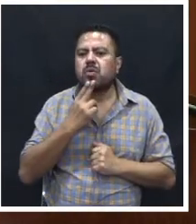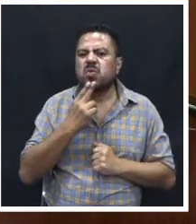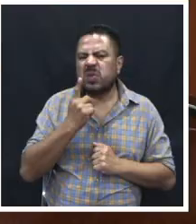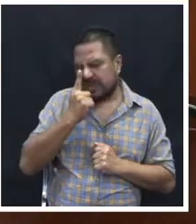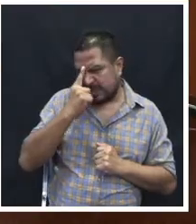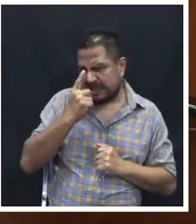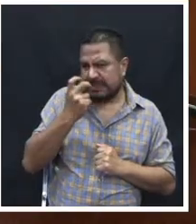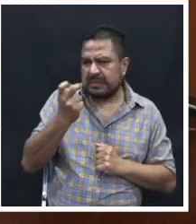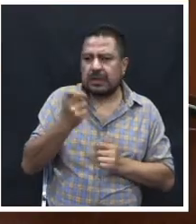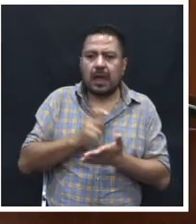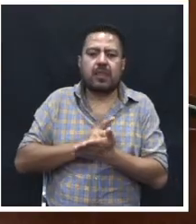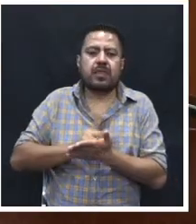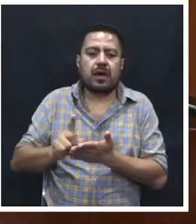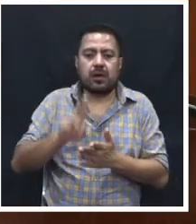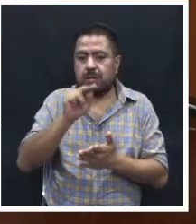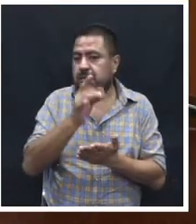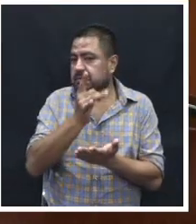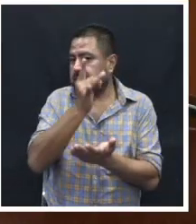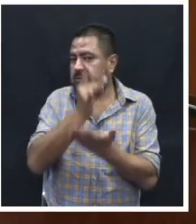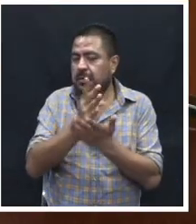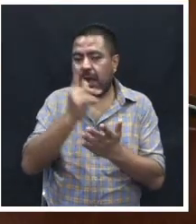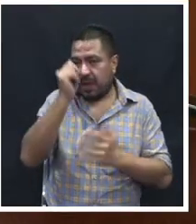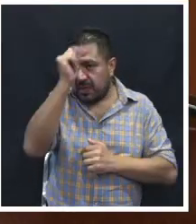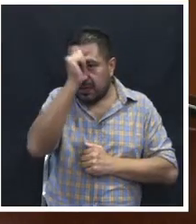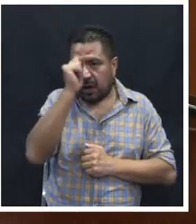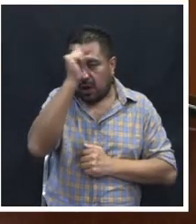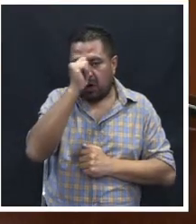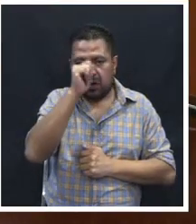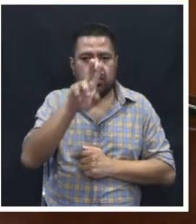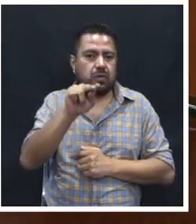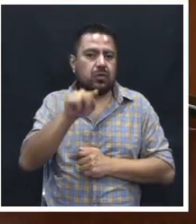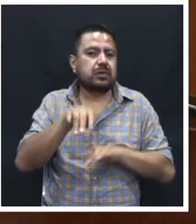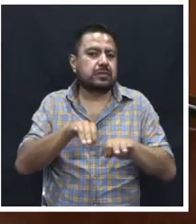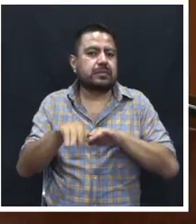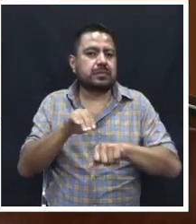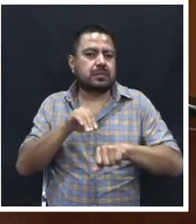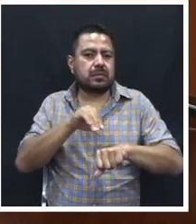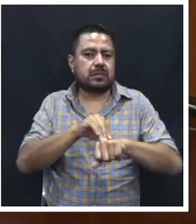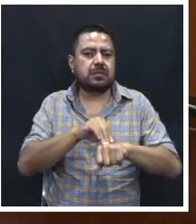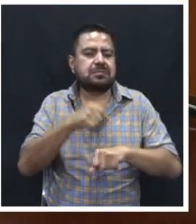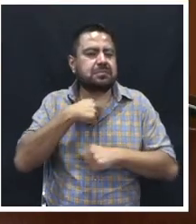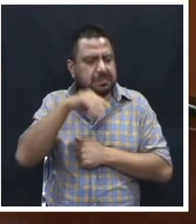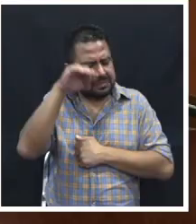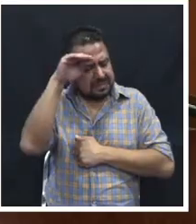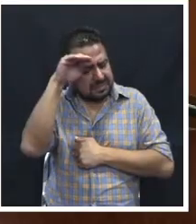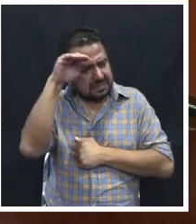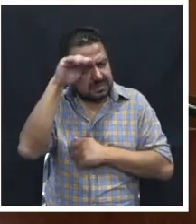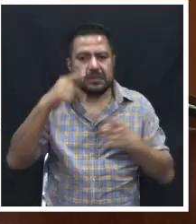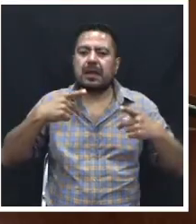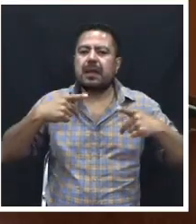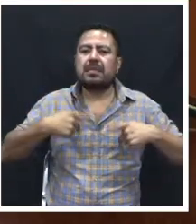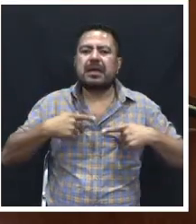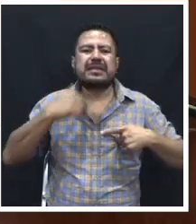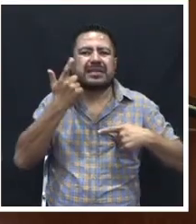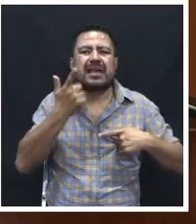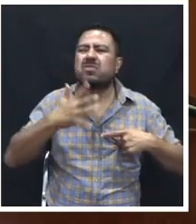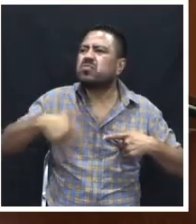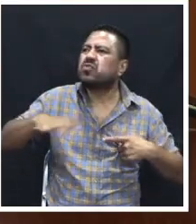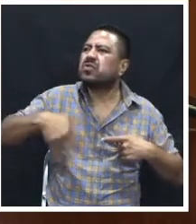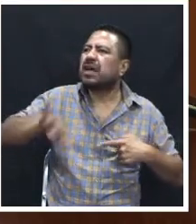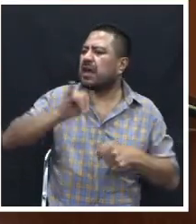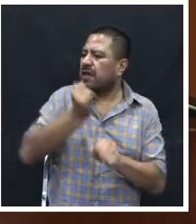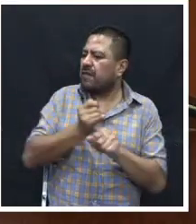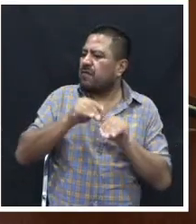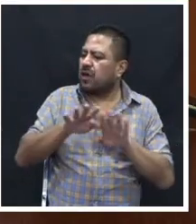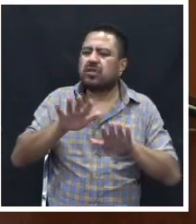este derecho no solo es teórica o mediática, es práctica. Pensemos, por ejemplo, en las personas que buscan información